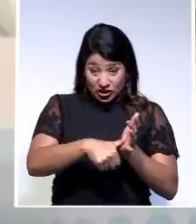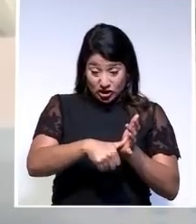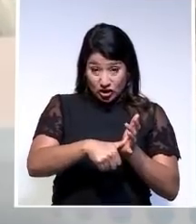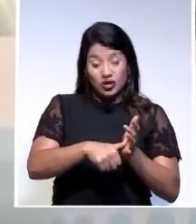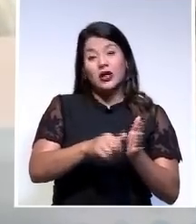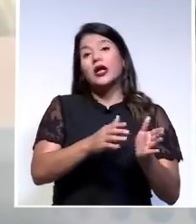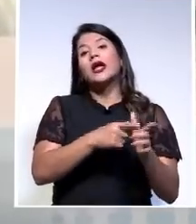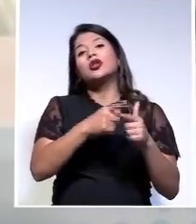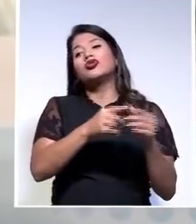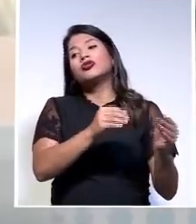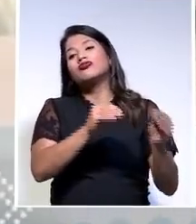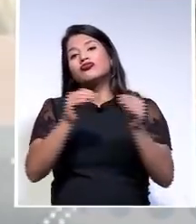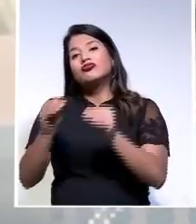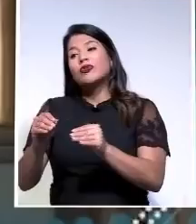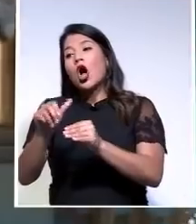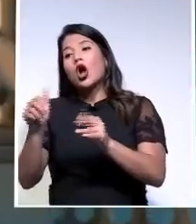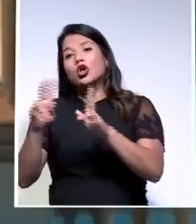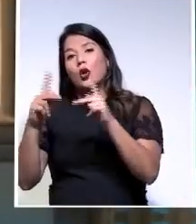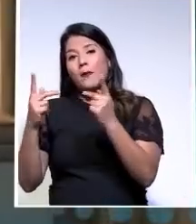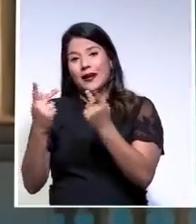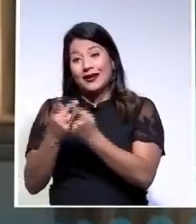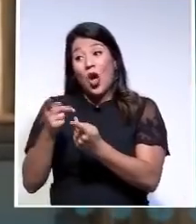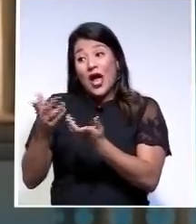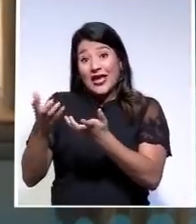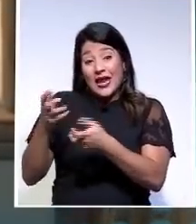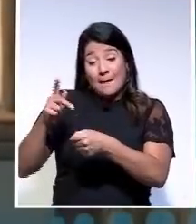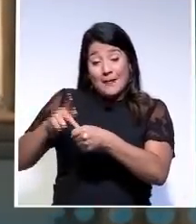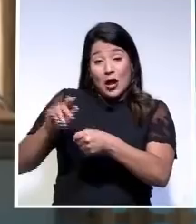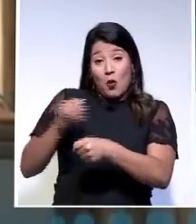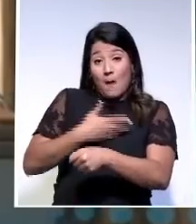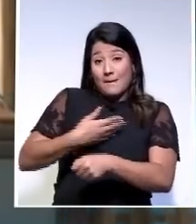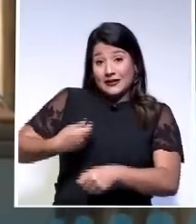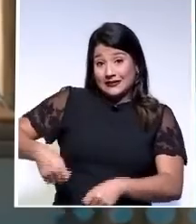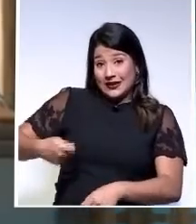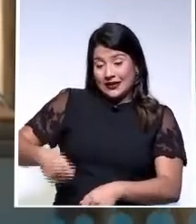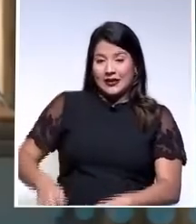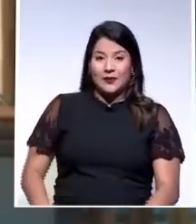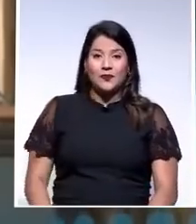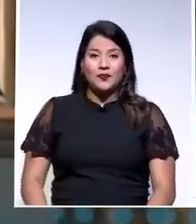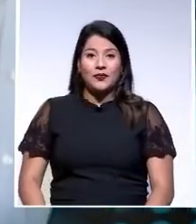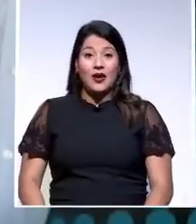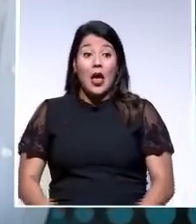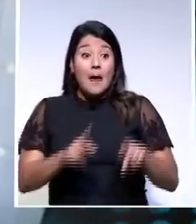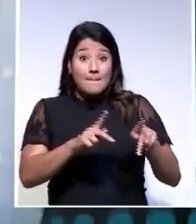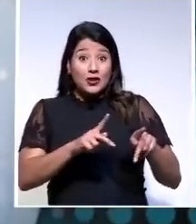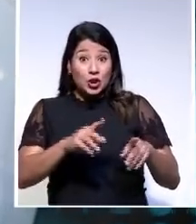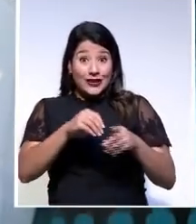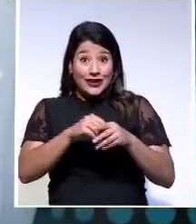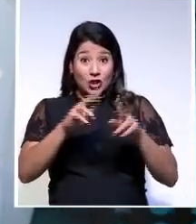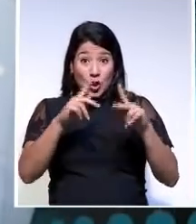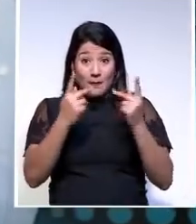de acera y ahora buscará la presidencia con otro partido. Los liberacionistas aseguran que estas